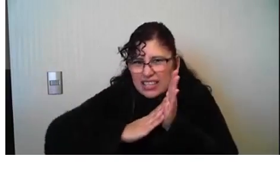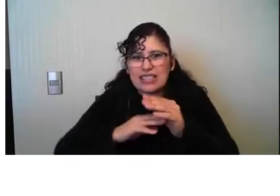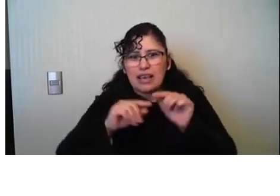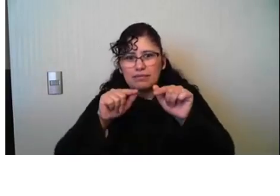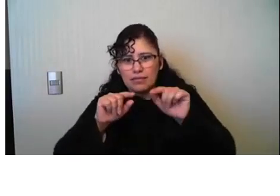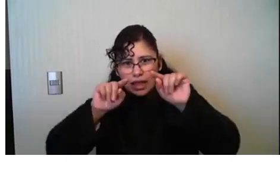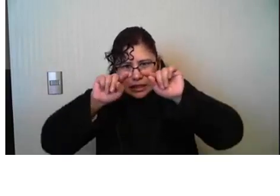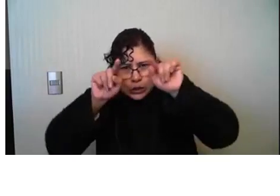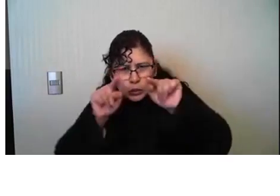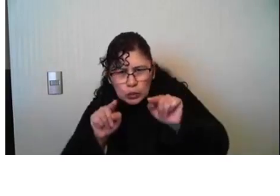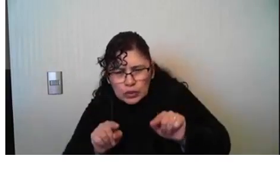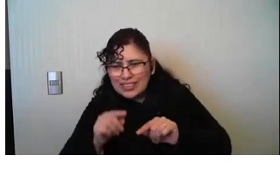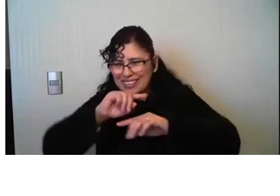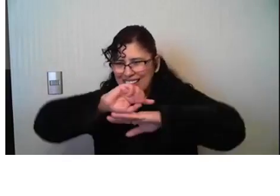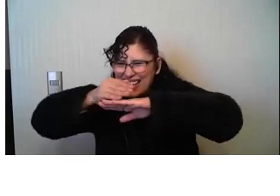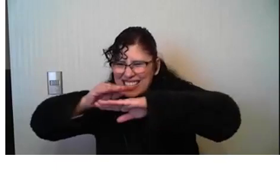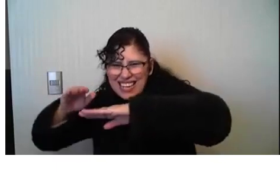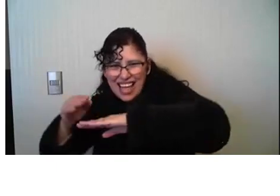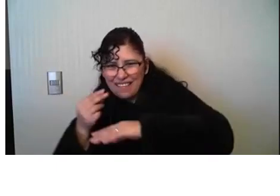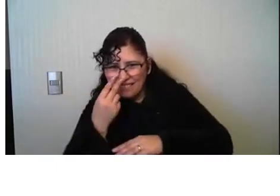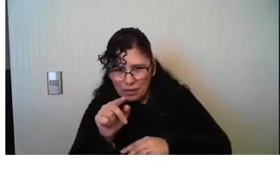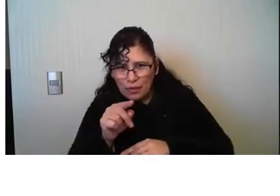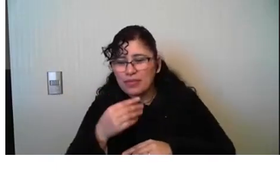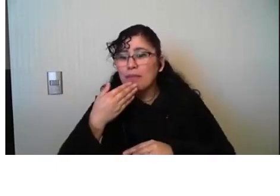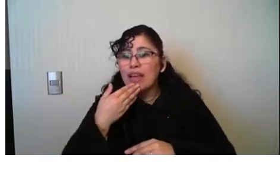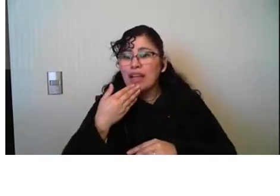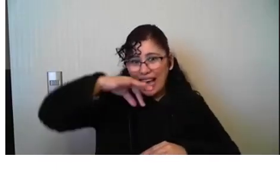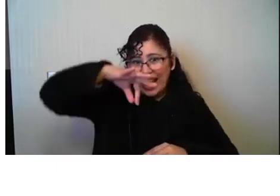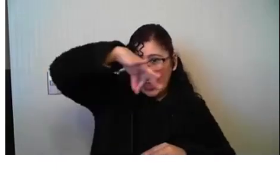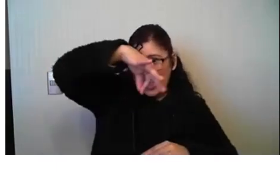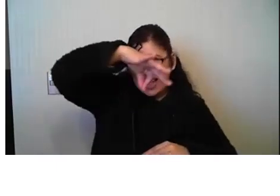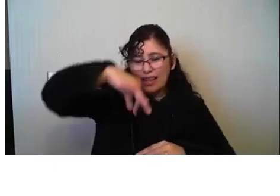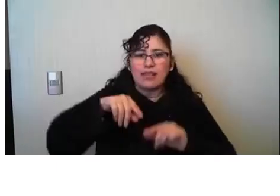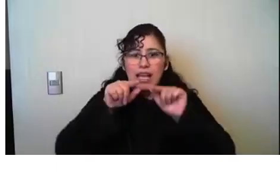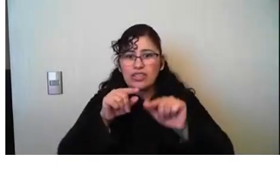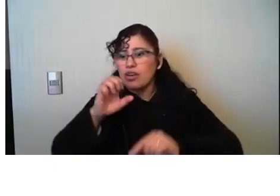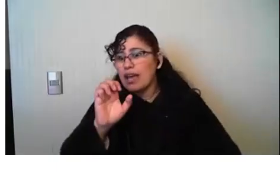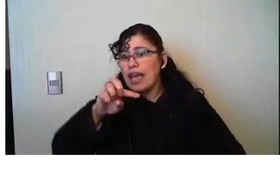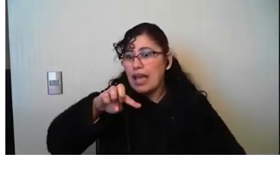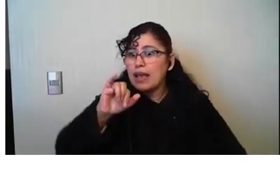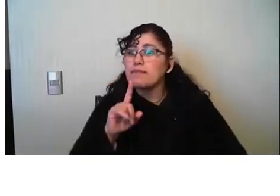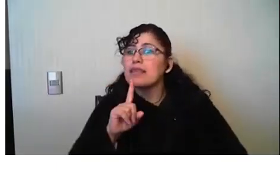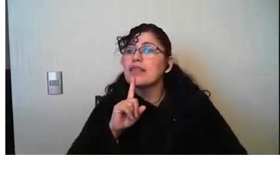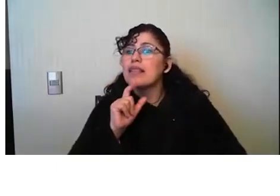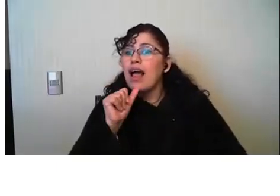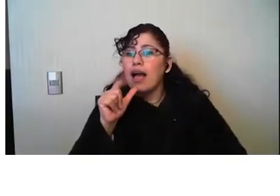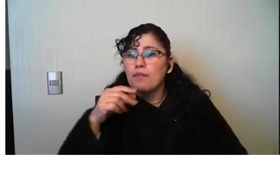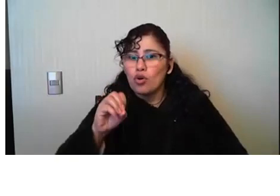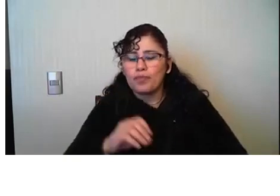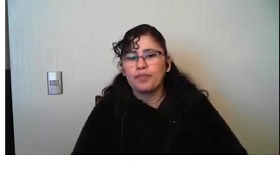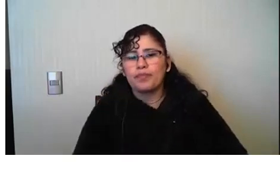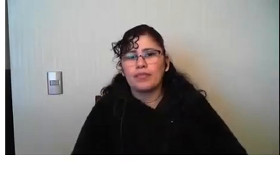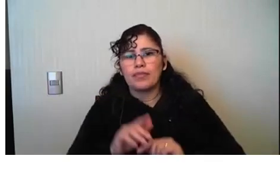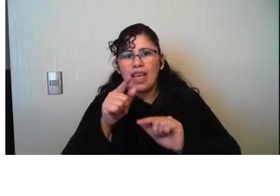medulares del tálamo asociadas a la glándula pineal. Por tanto, este es epitálamo. Y esto es